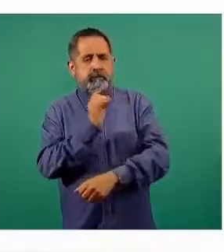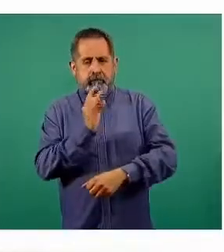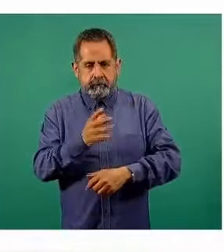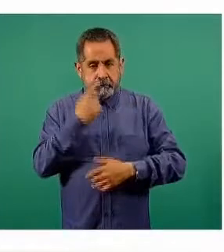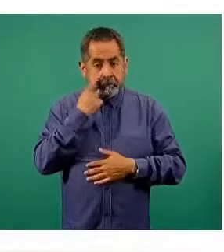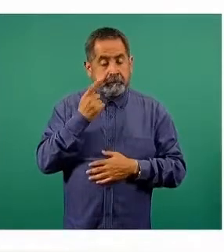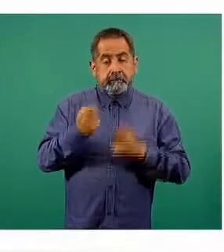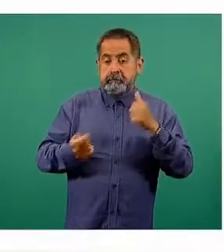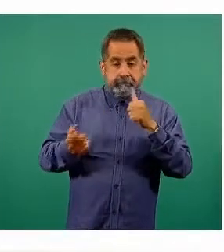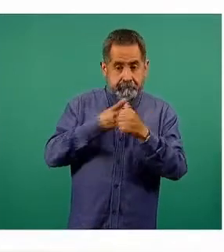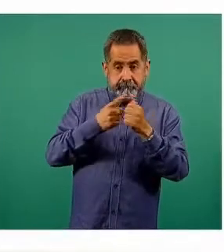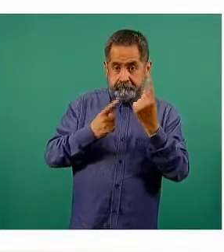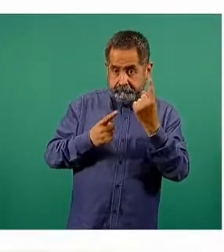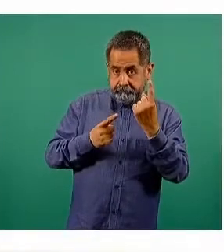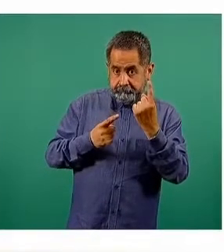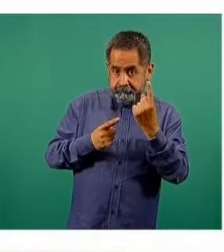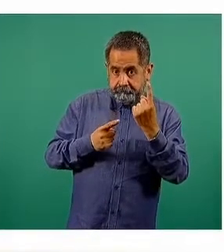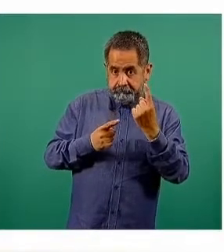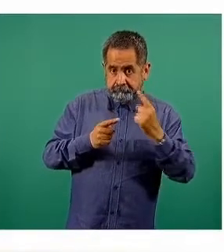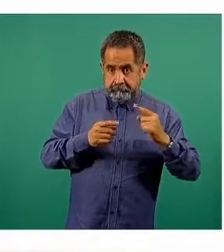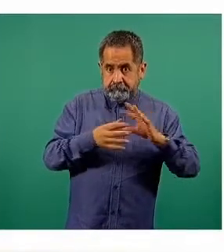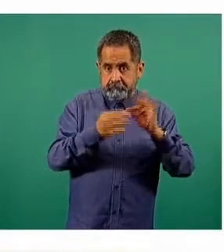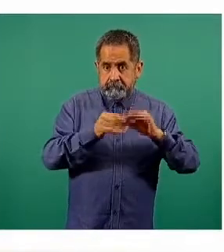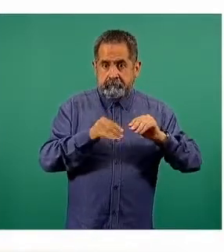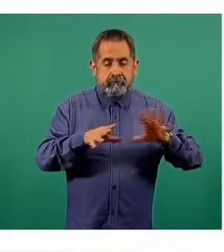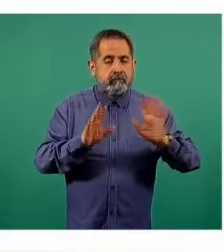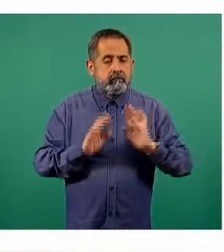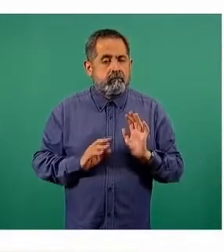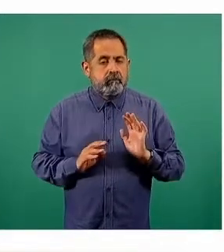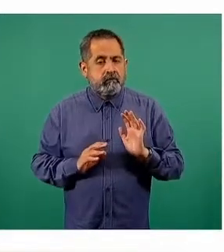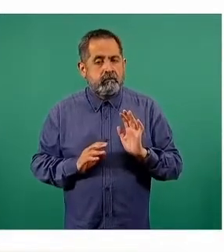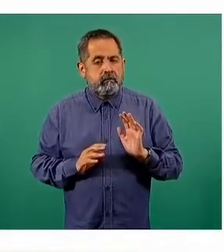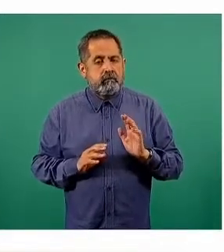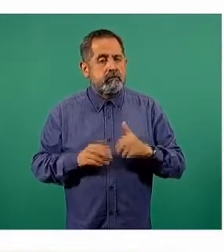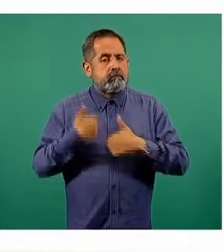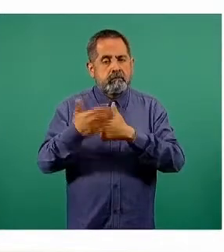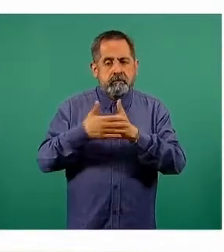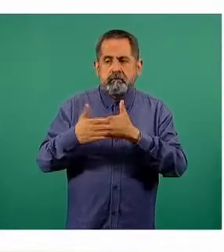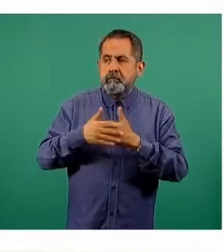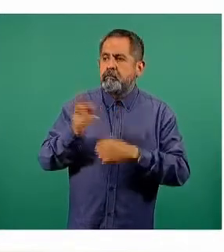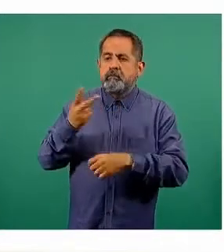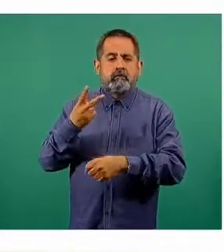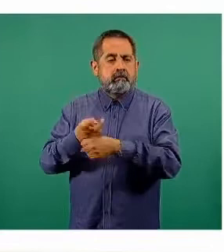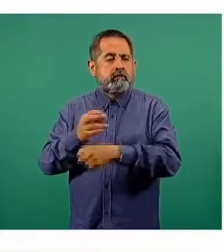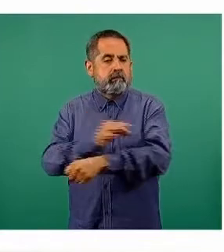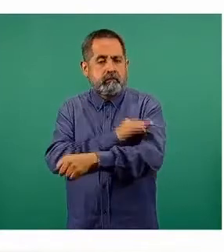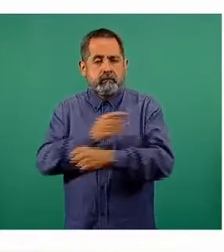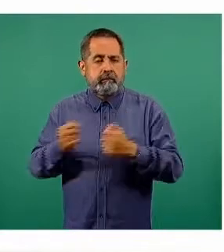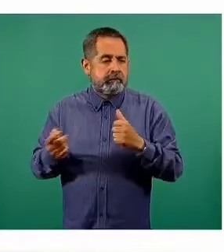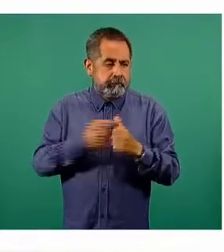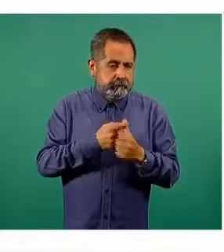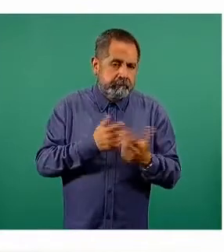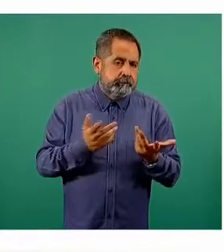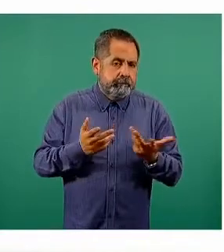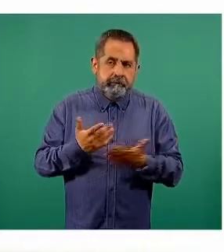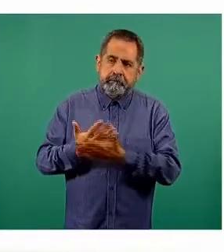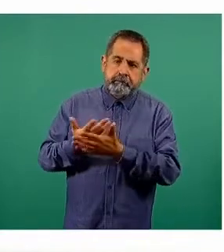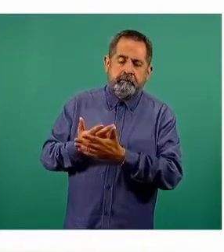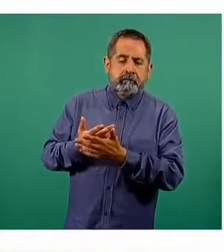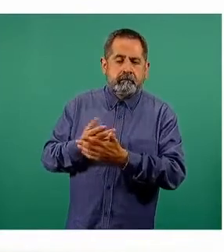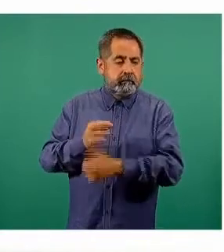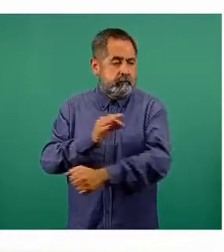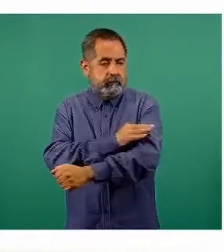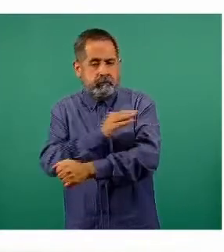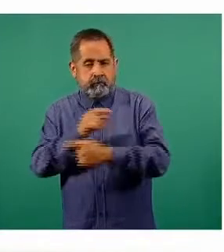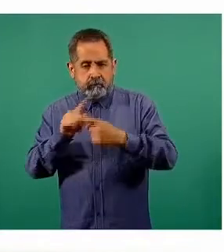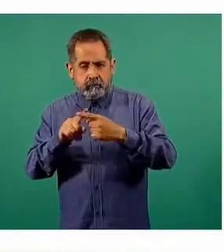aplicación de primera dosis posteriormente determina la aplicación de la segunda dosis, en la medida en que la segunda dosis o dosis para